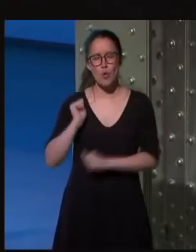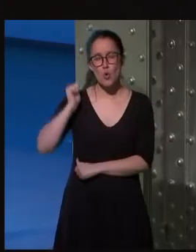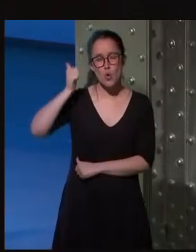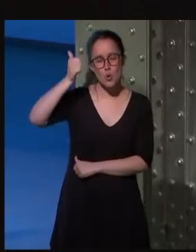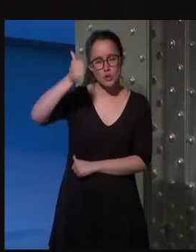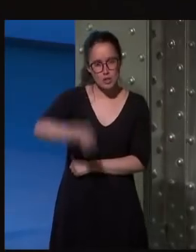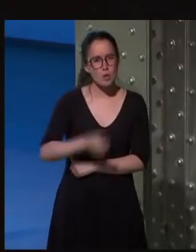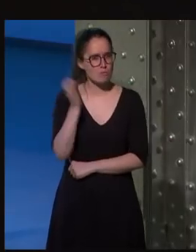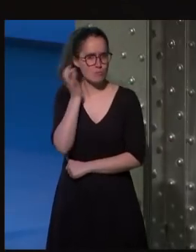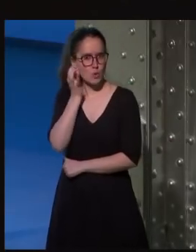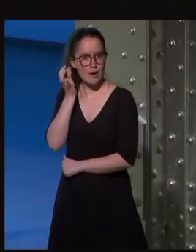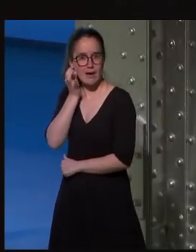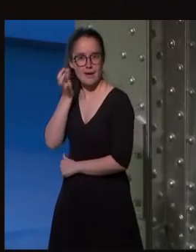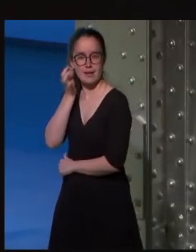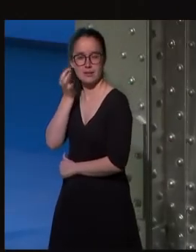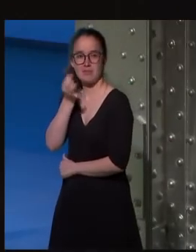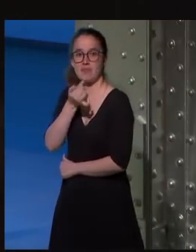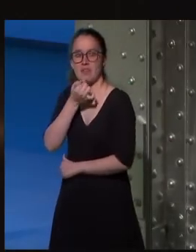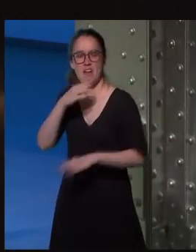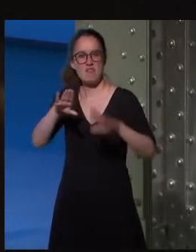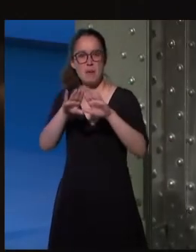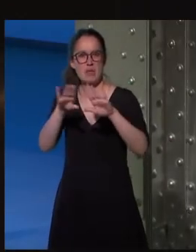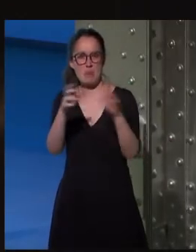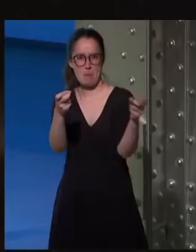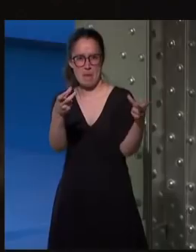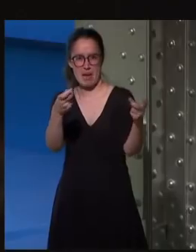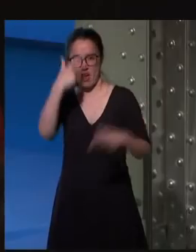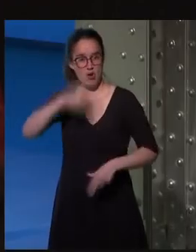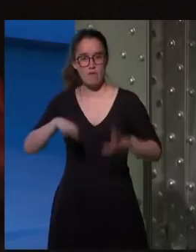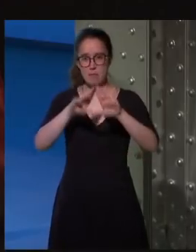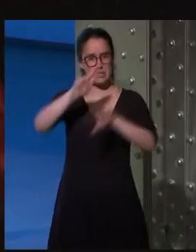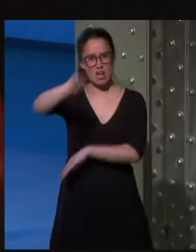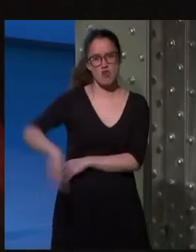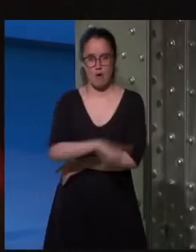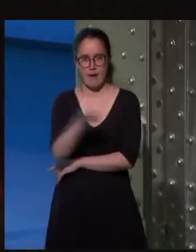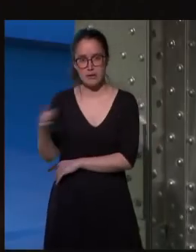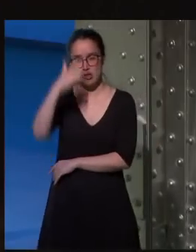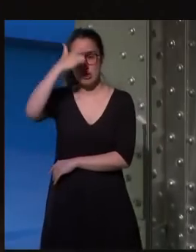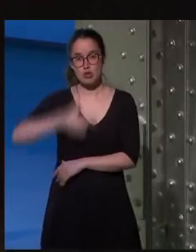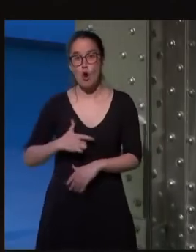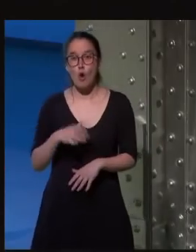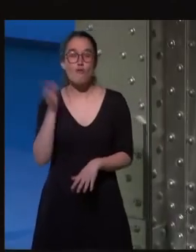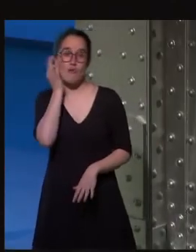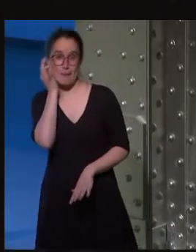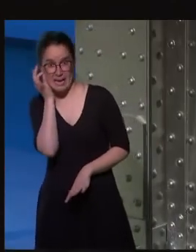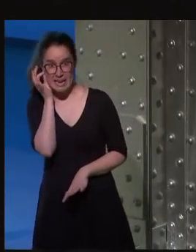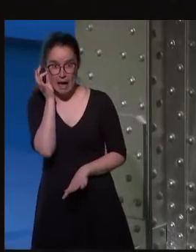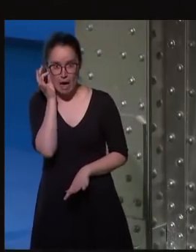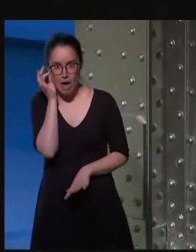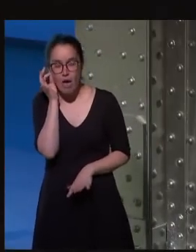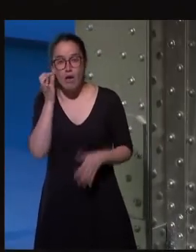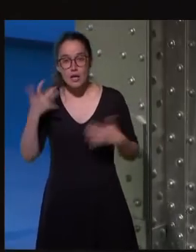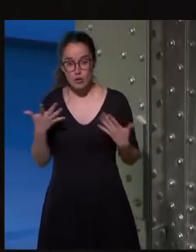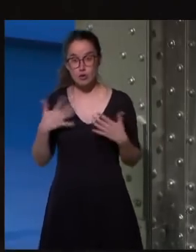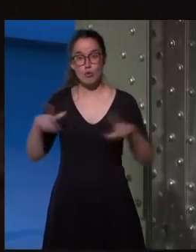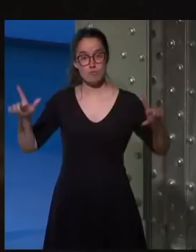el que muchas mujeres renegasen del feminismo y dijeran: yo no soy feminista, yo soy femenina. Entonces tú, desde